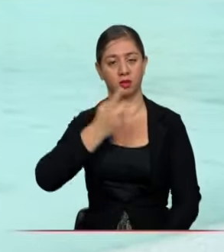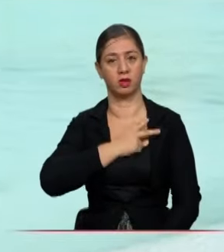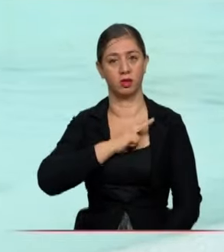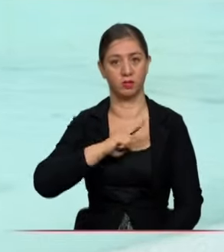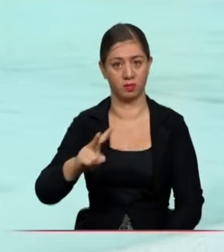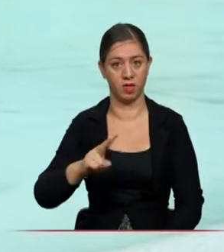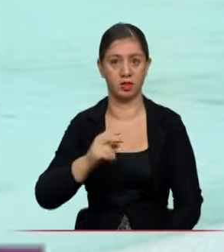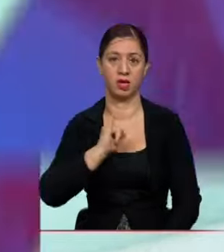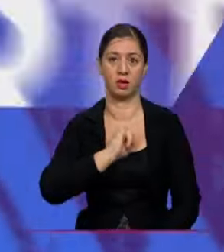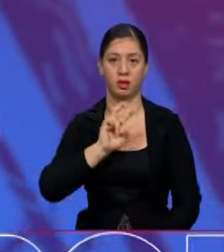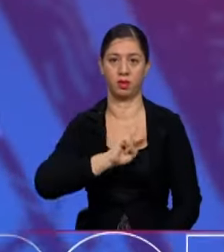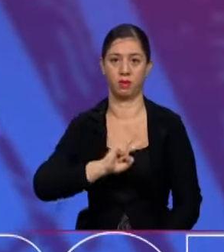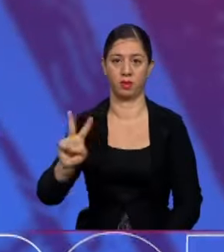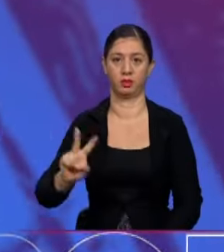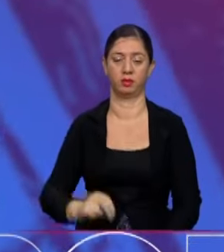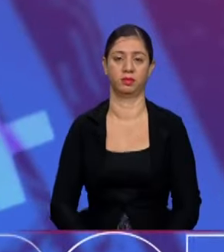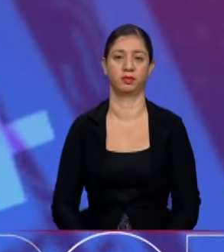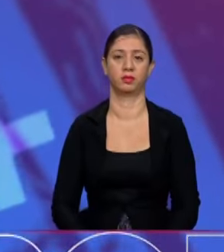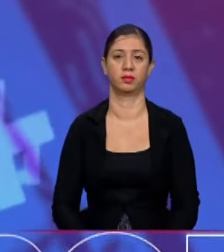e Indervalle.